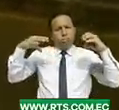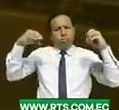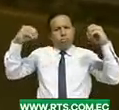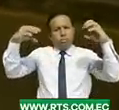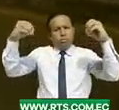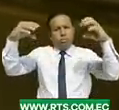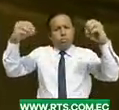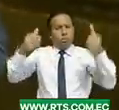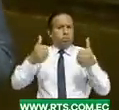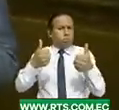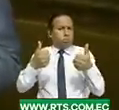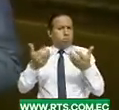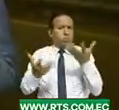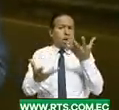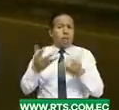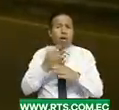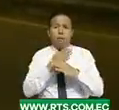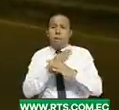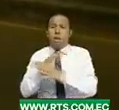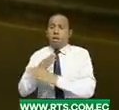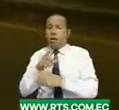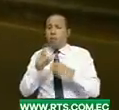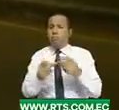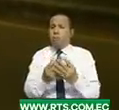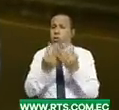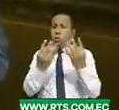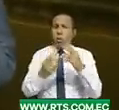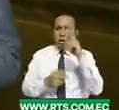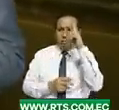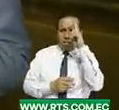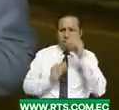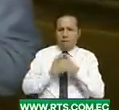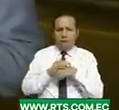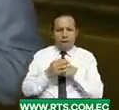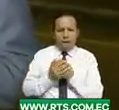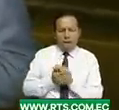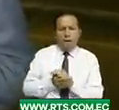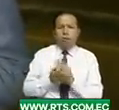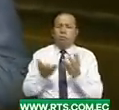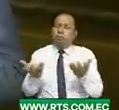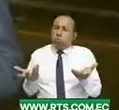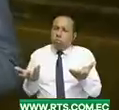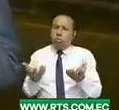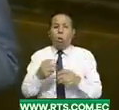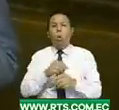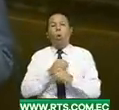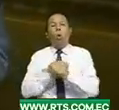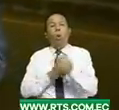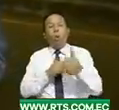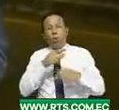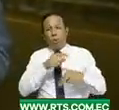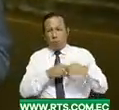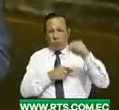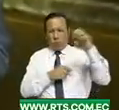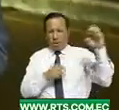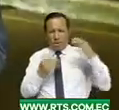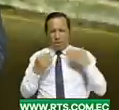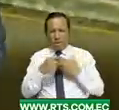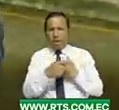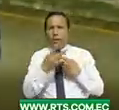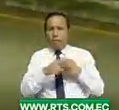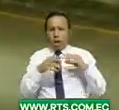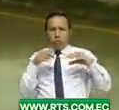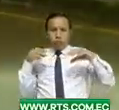peligrosas, grupos selectivos la utilicen, así como el viaducto de la Prosperina, ya en el noroeste, a dejar a personas sin vida